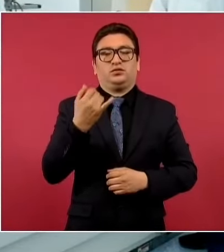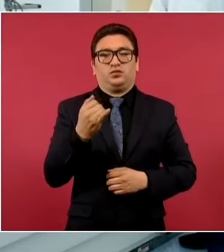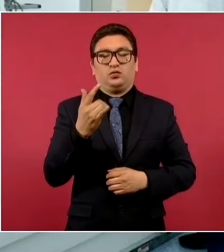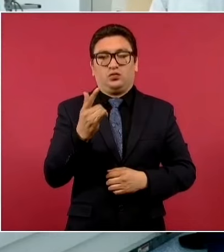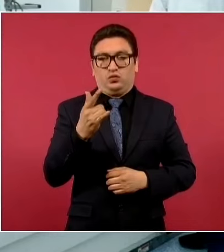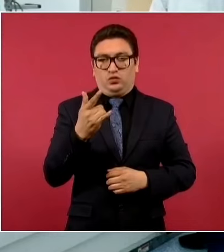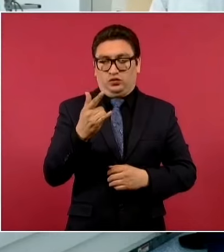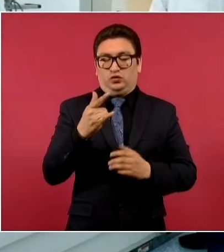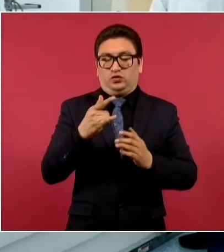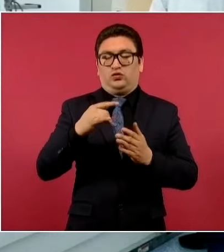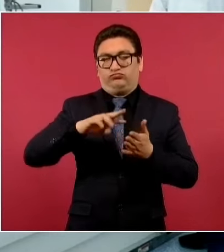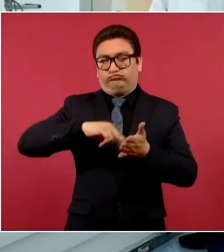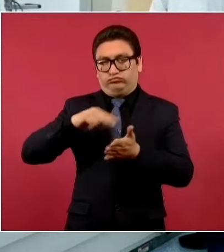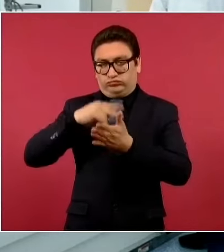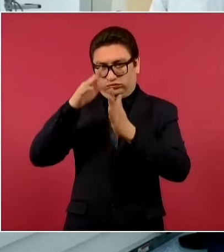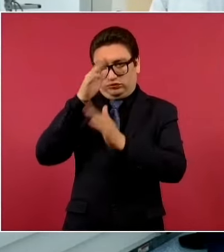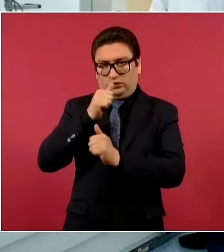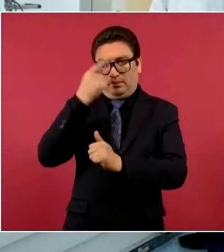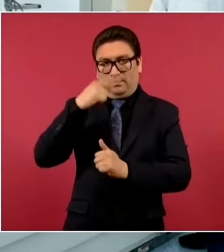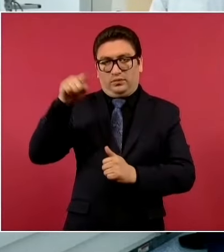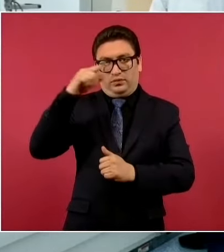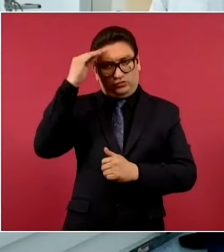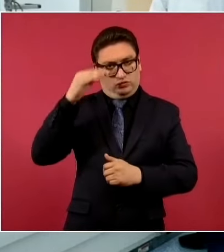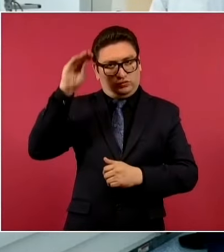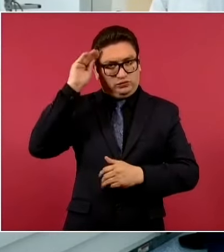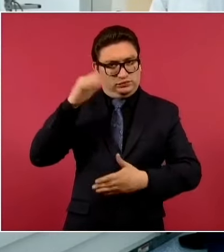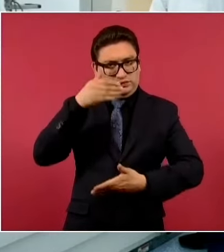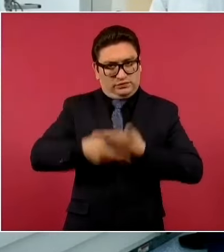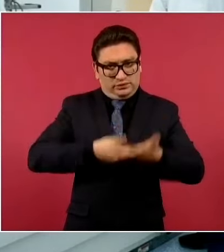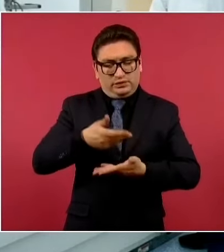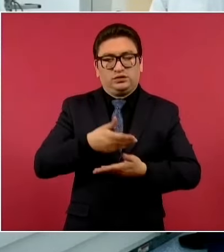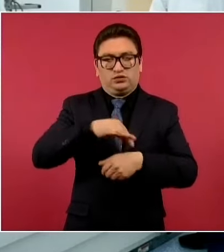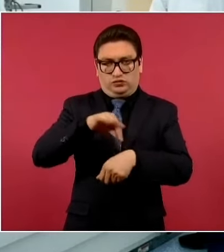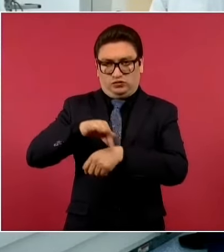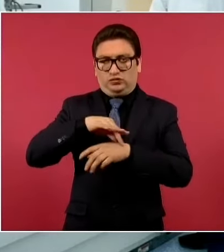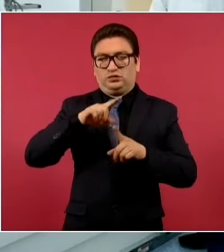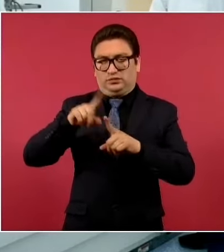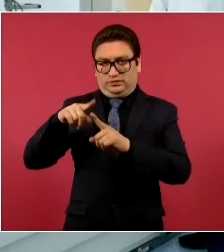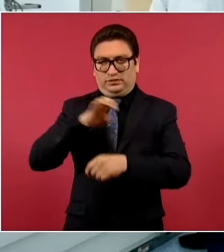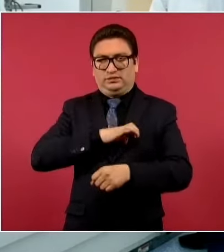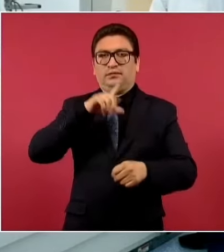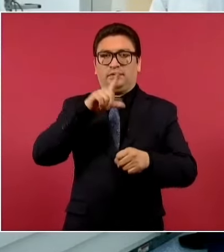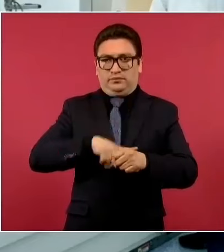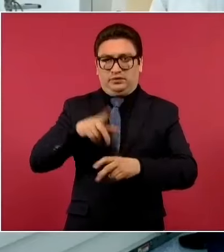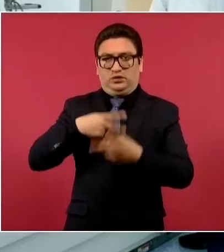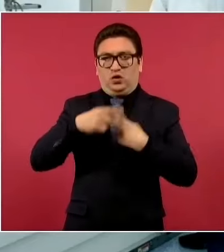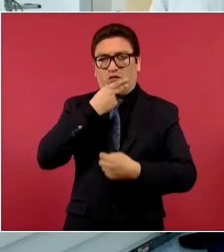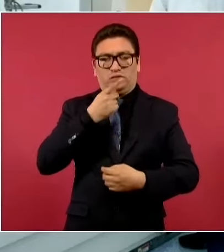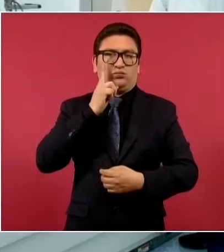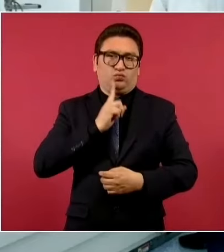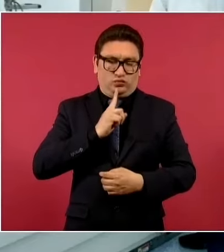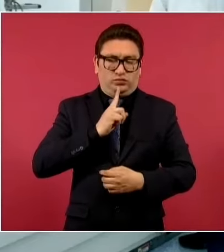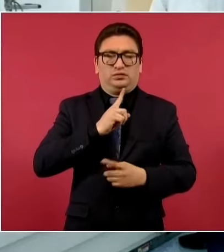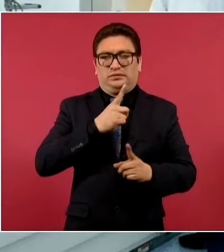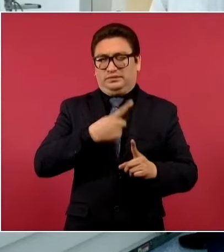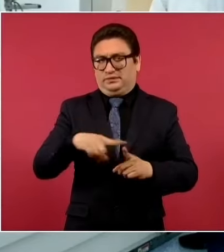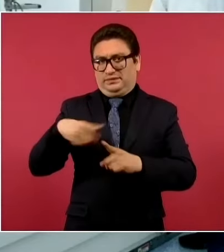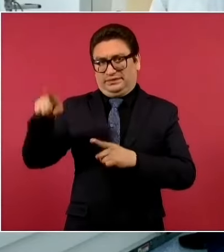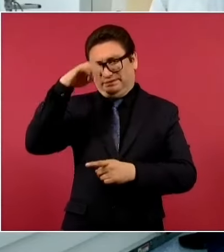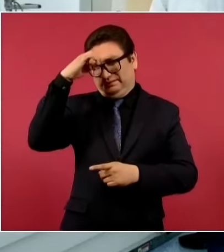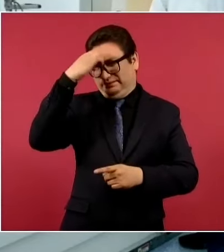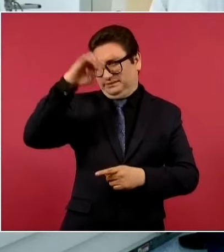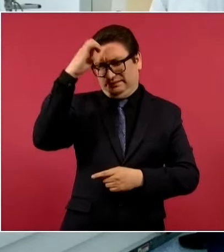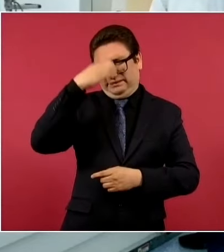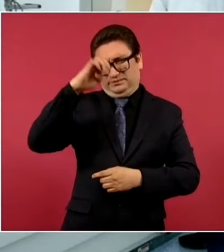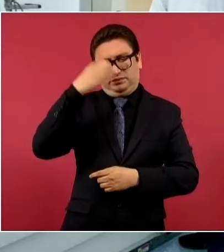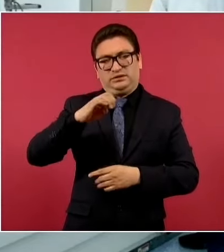para tener con servicios médicos cubanos diferentes especialistas, hombres y mujeres con mucha